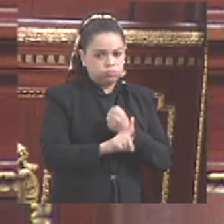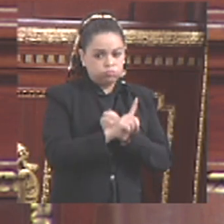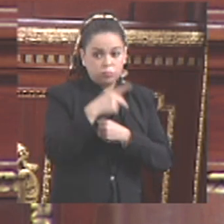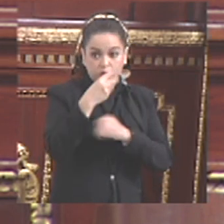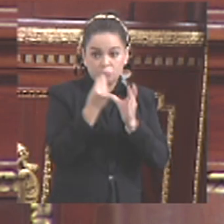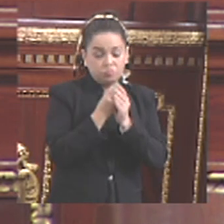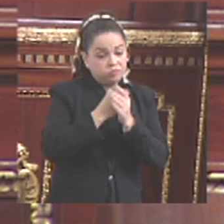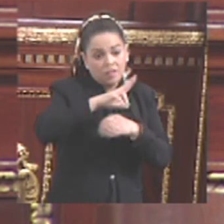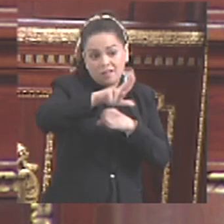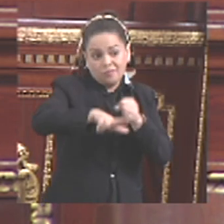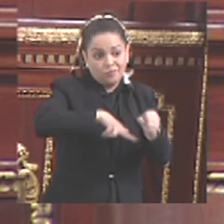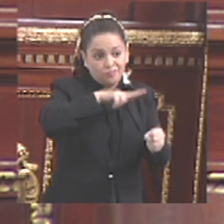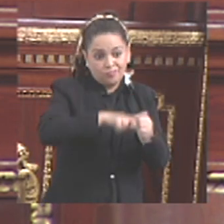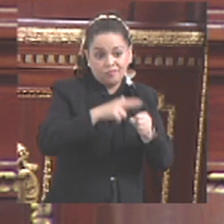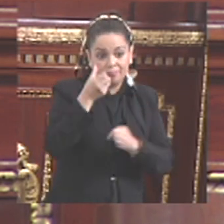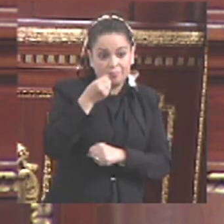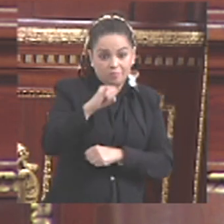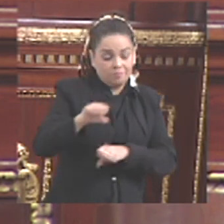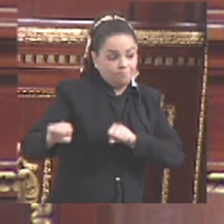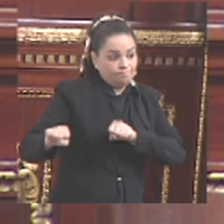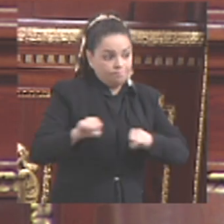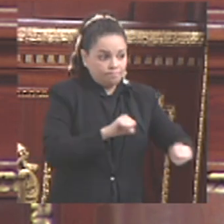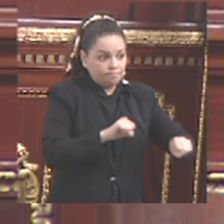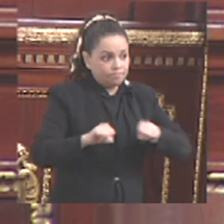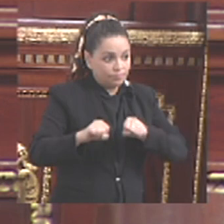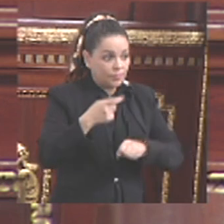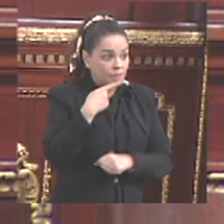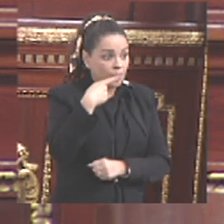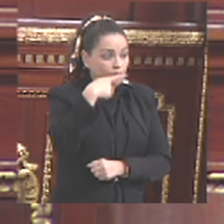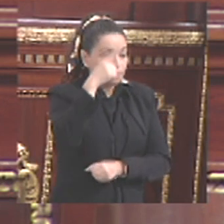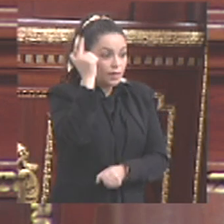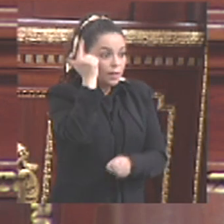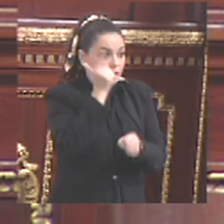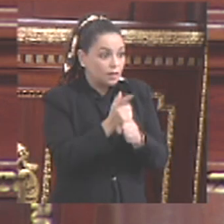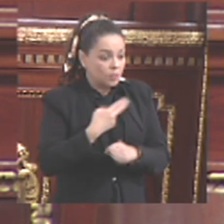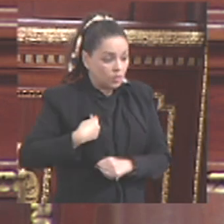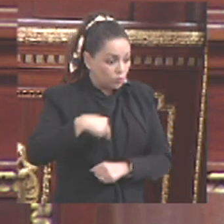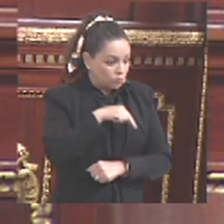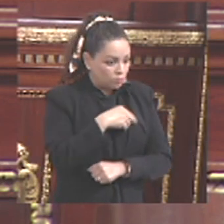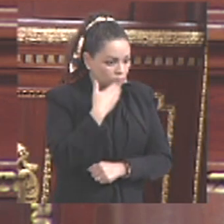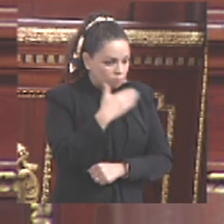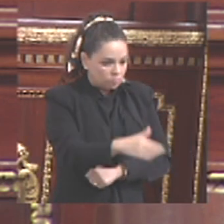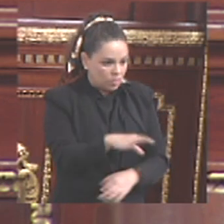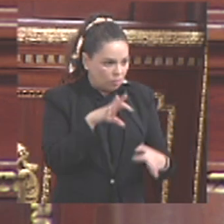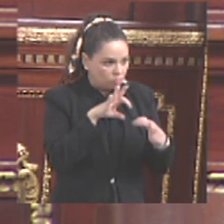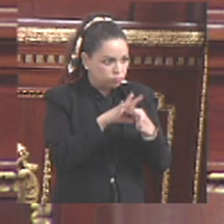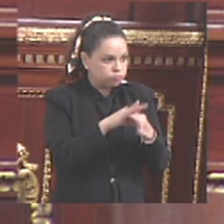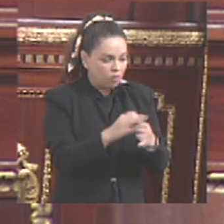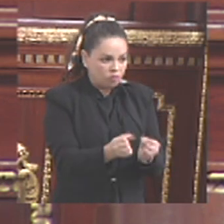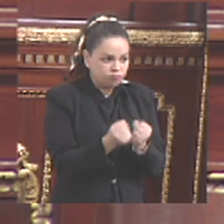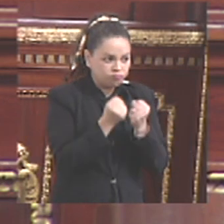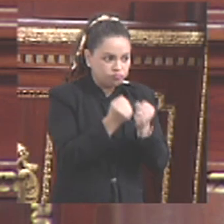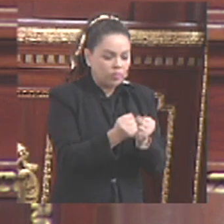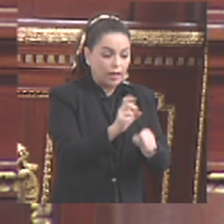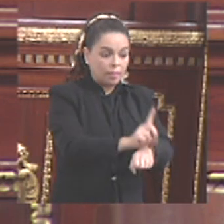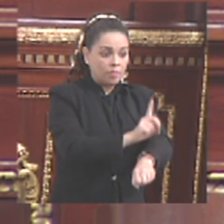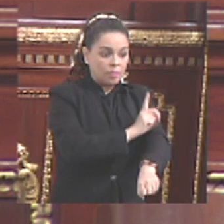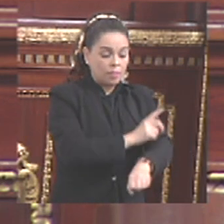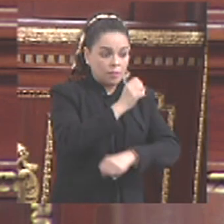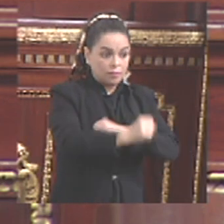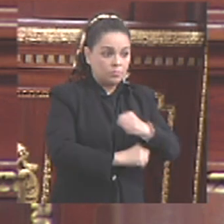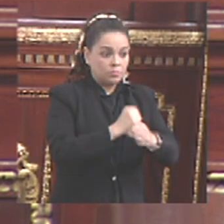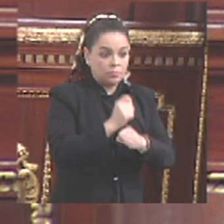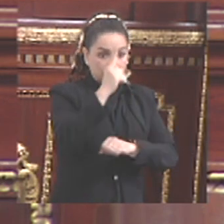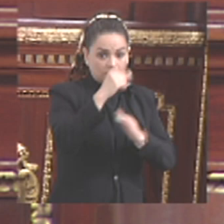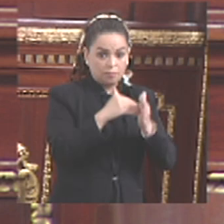y solidaridad de las y los mexicanos. Desde 1985, lo padecido nos